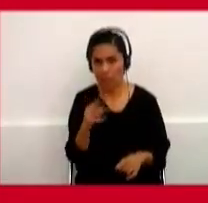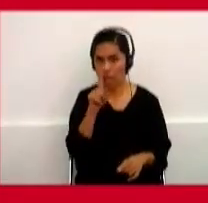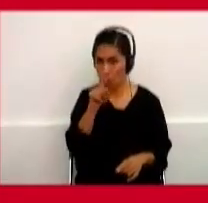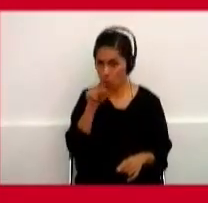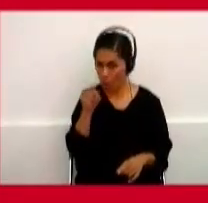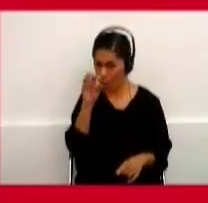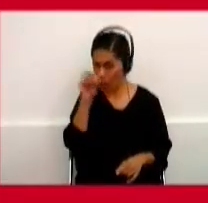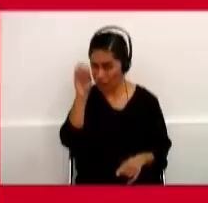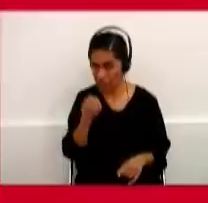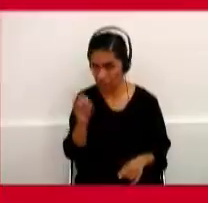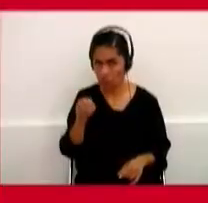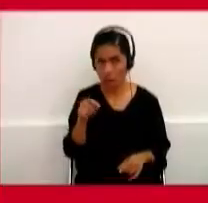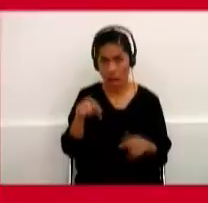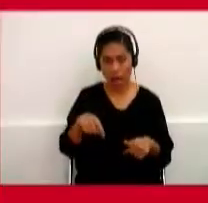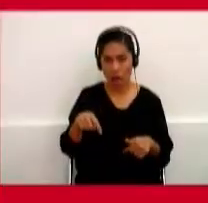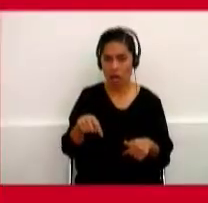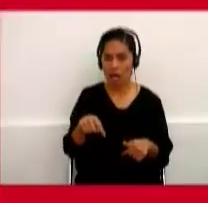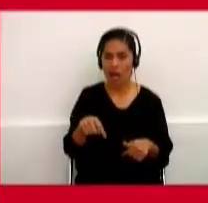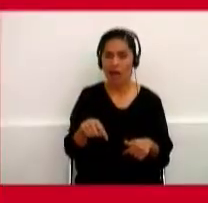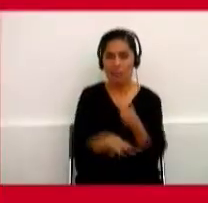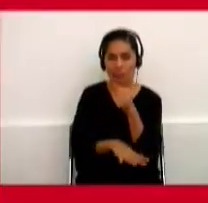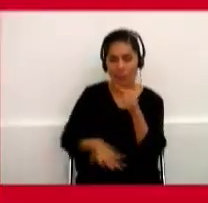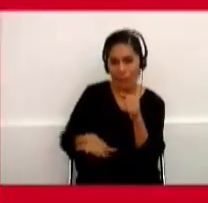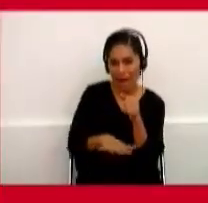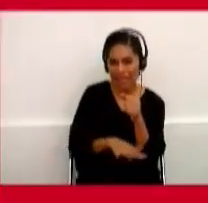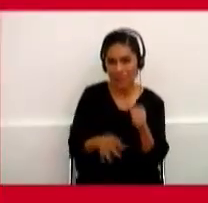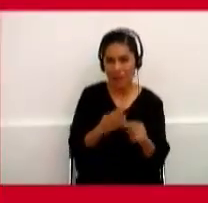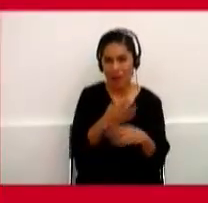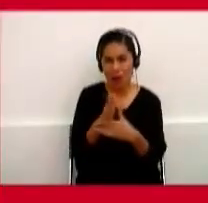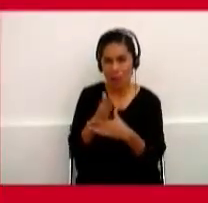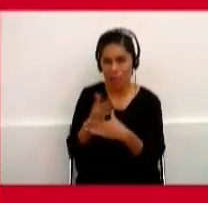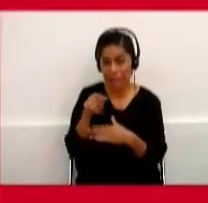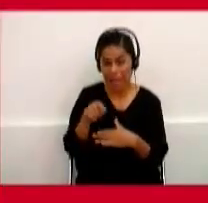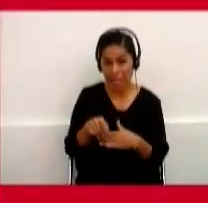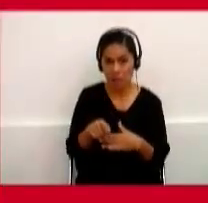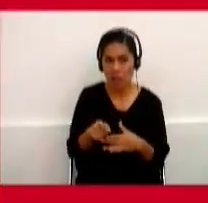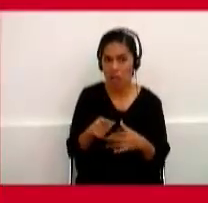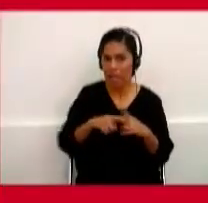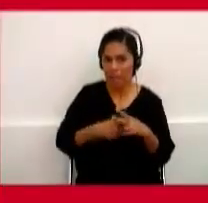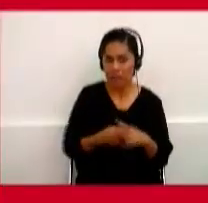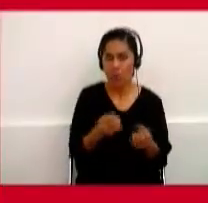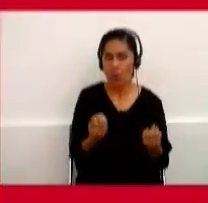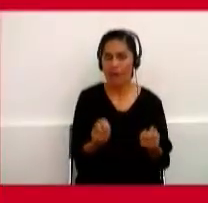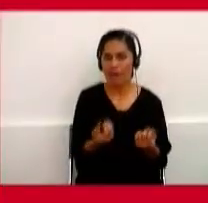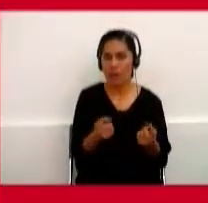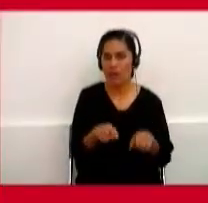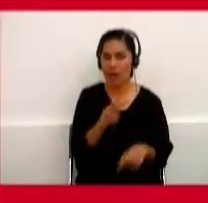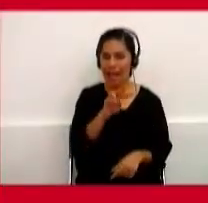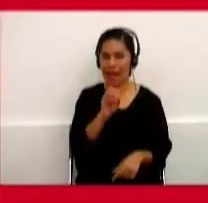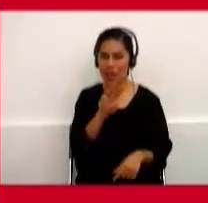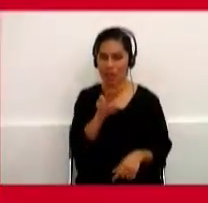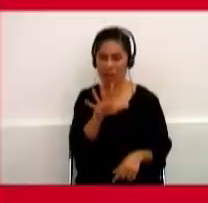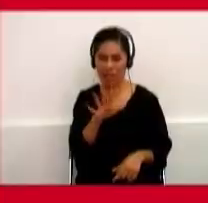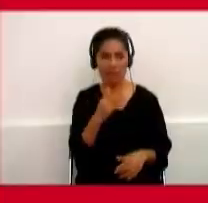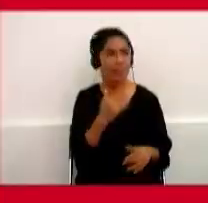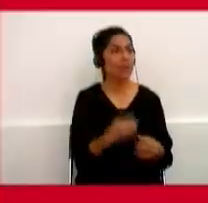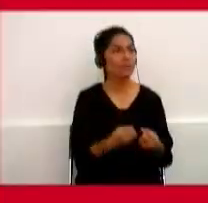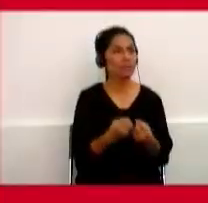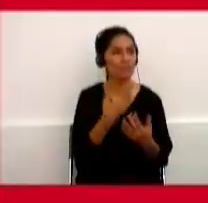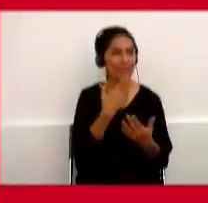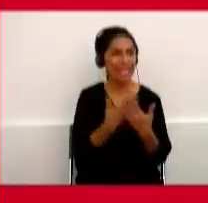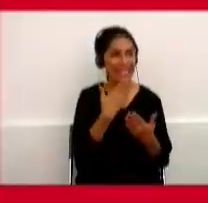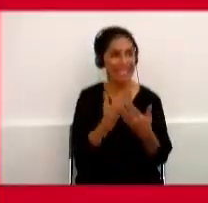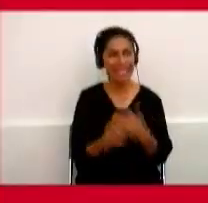línea base para compartir porque el modelo está activo desde inicios del 2025, ¿no? Perfecto, muchas gracias. Gracias.